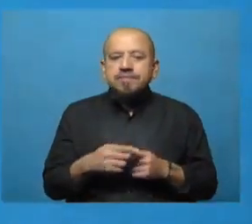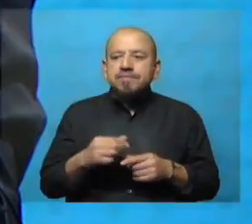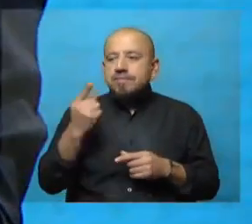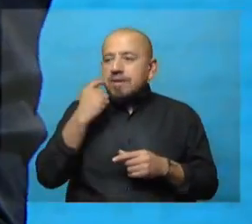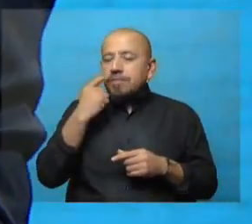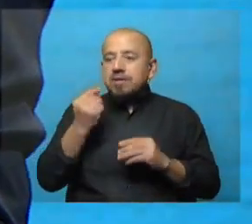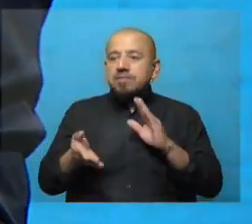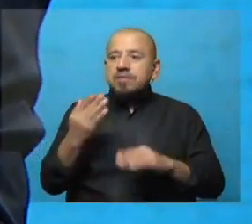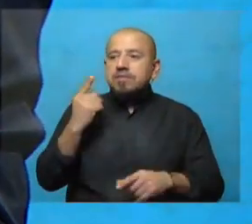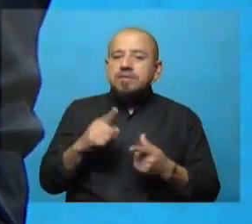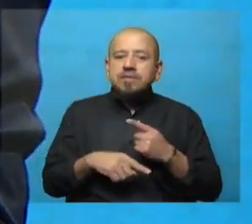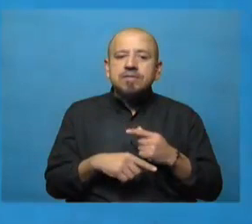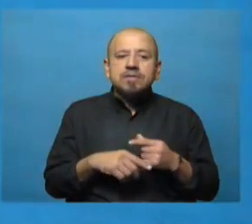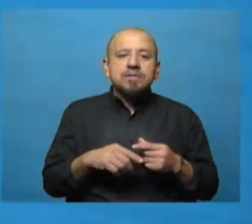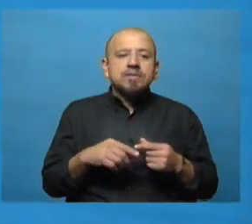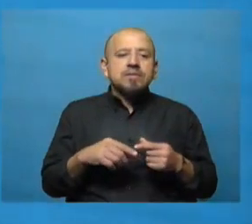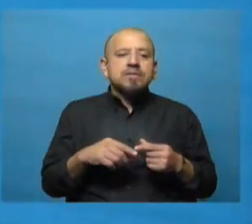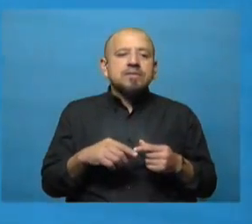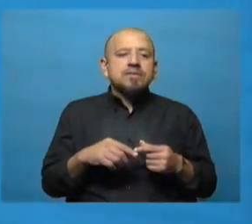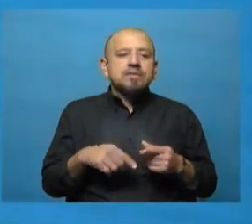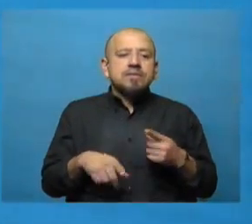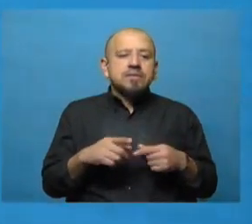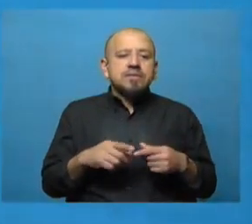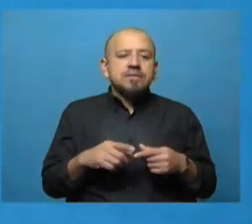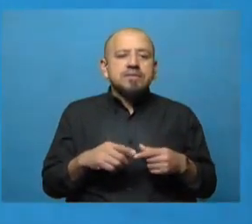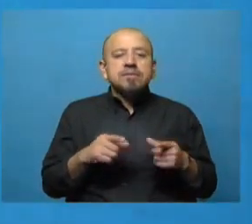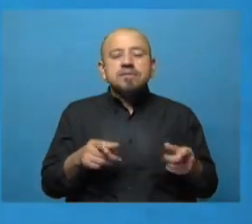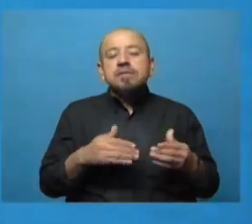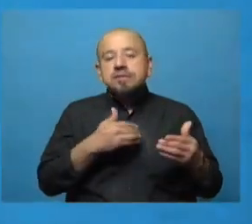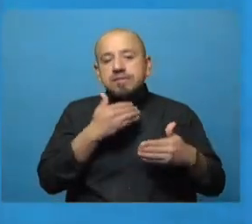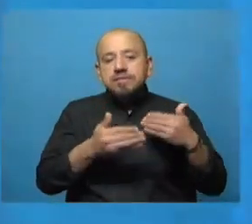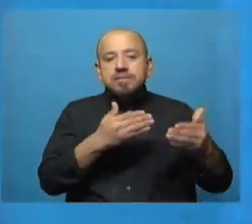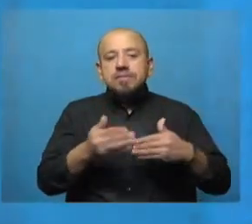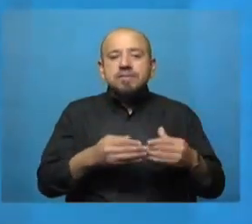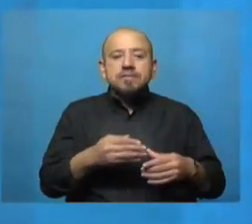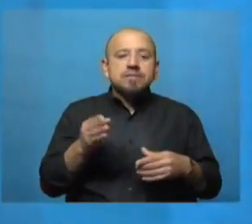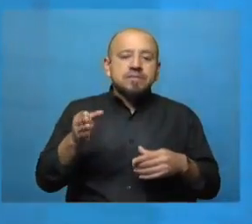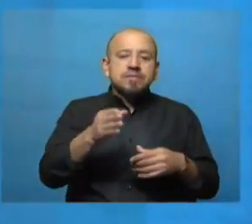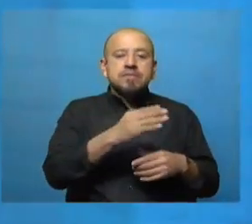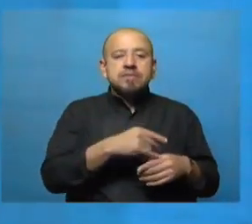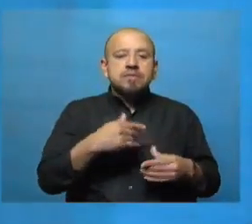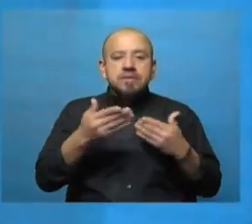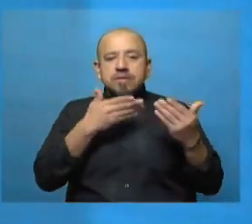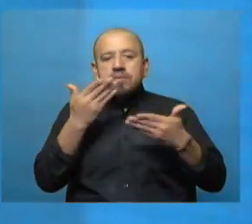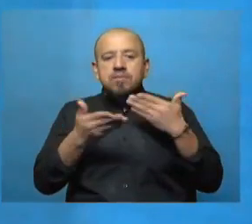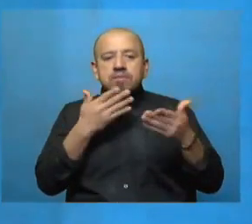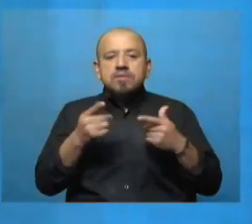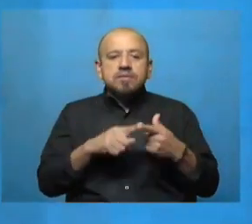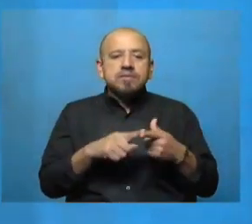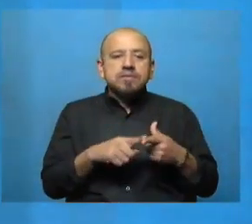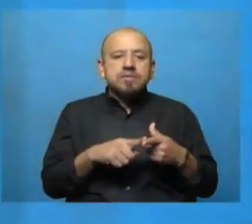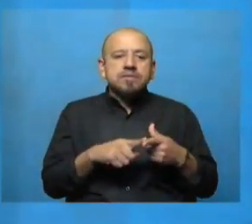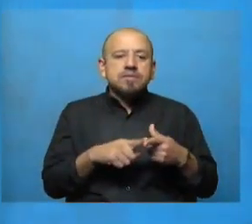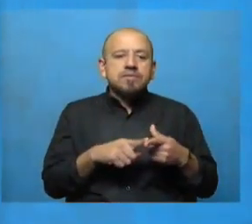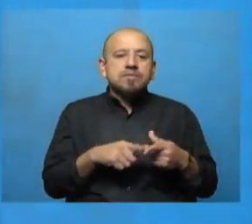los padres eran los que más cantaban y bueno Y a partir de ahí empecemos a tocar en los espectáculos de canto popular y toda esa historia y bueno